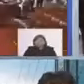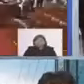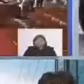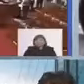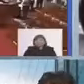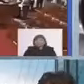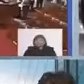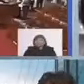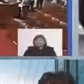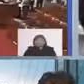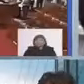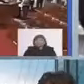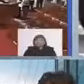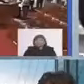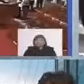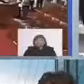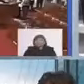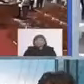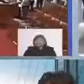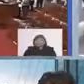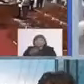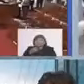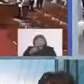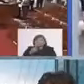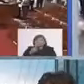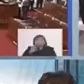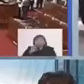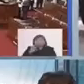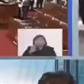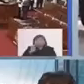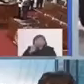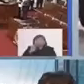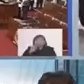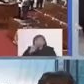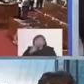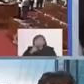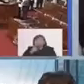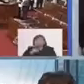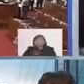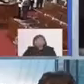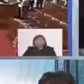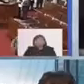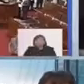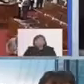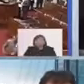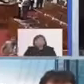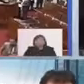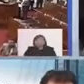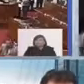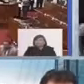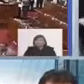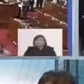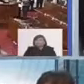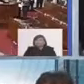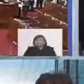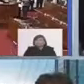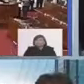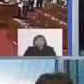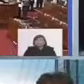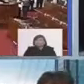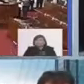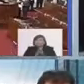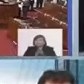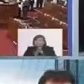periodos de vacancia y mociones de no confianza. Ahora, también hay una parte que recae en la oposición, fundamentalmente